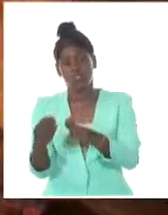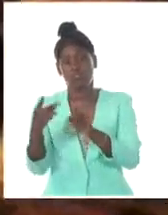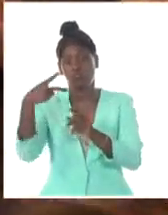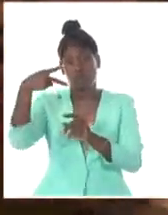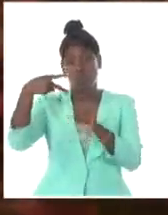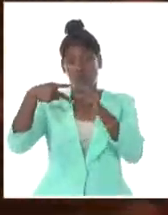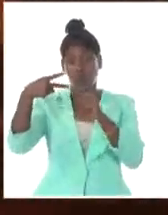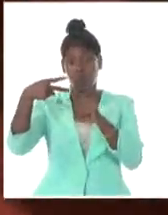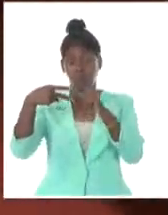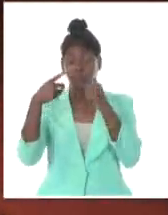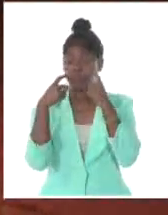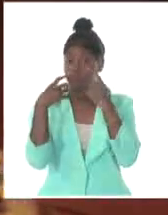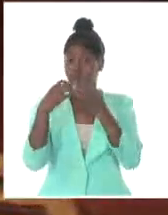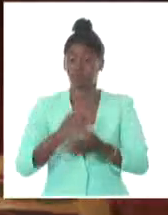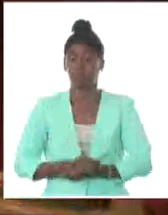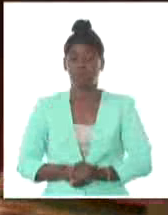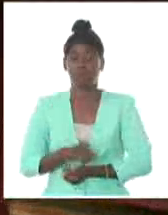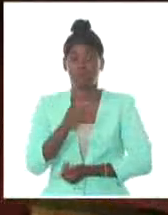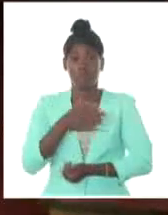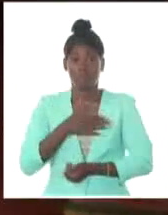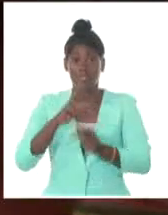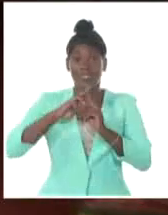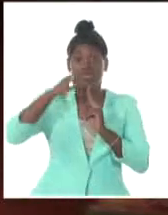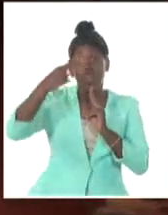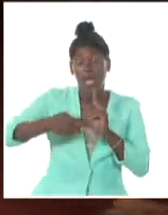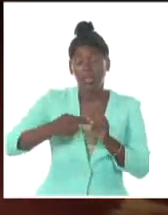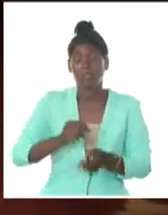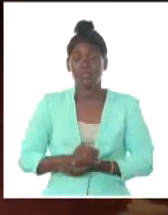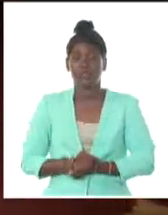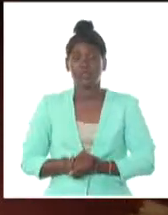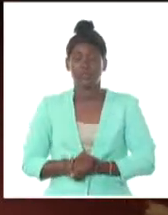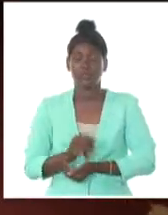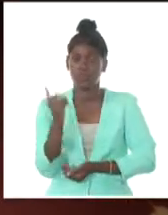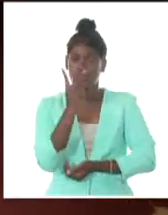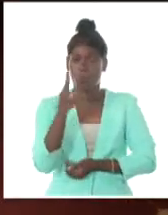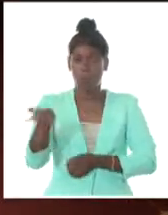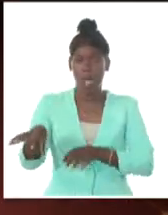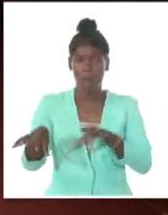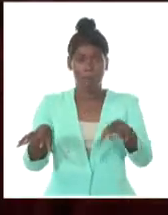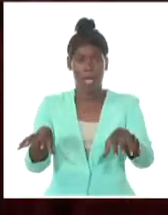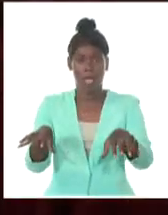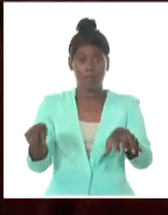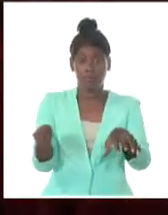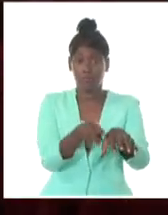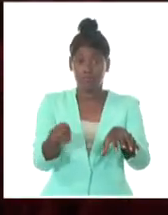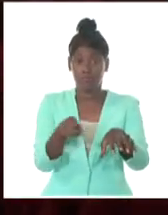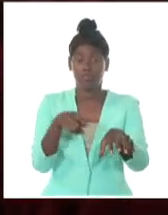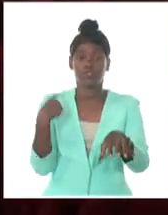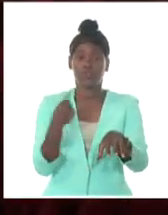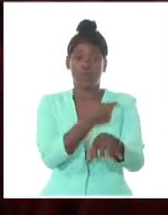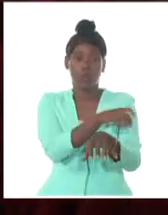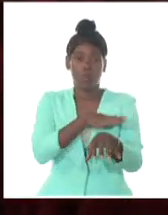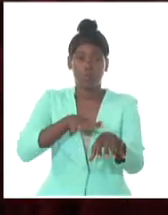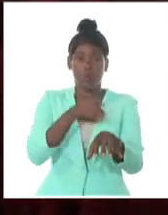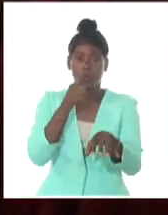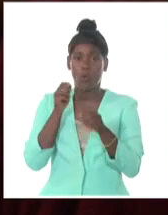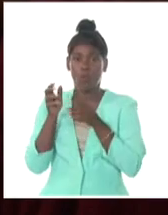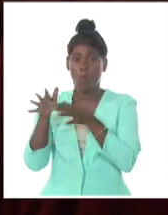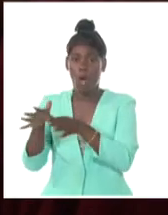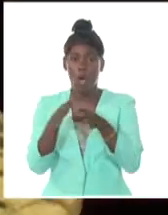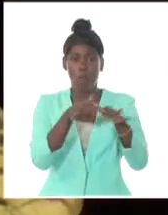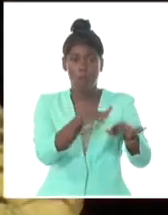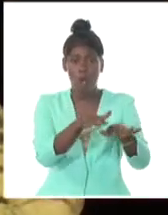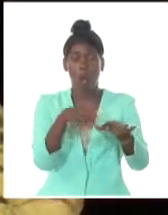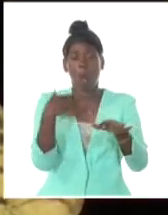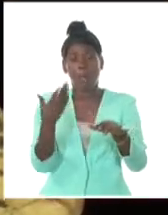Centro Cultural El Mejunje y la sede del Guiñol Santa Clara son los escenarios fundamentales del evento, que esta vez reúne agrupaciones teatrales de Pinar del